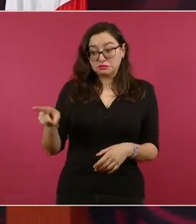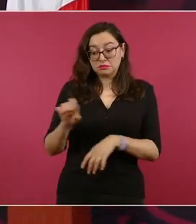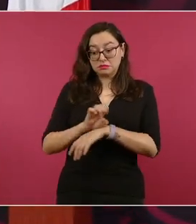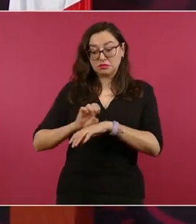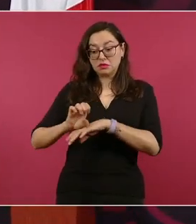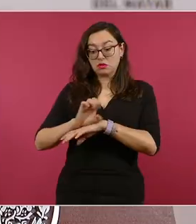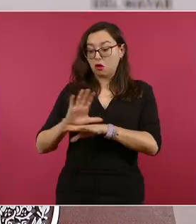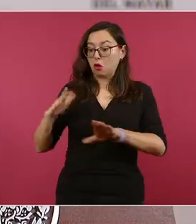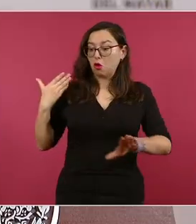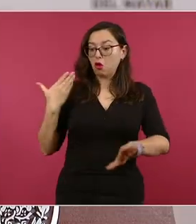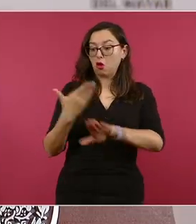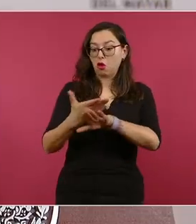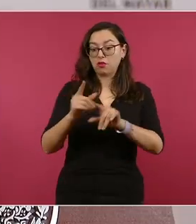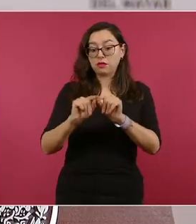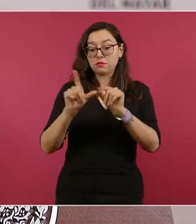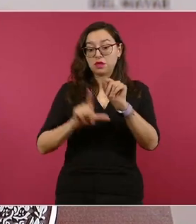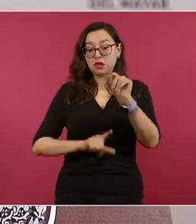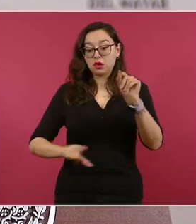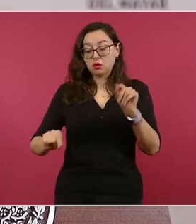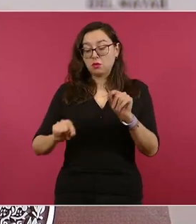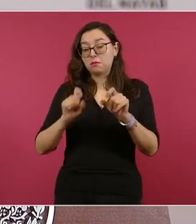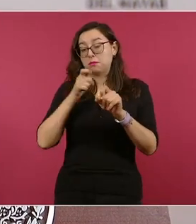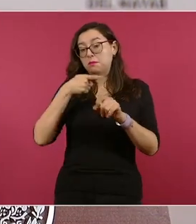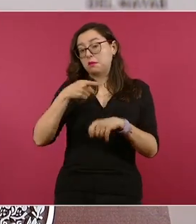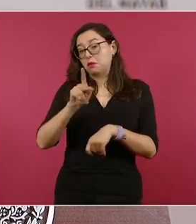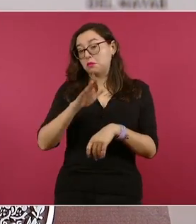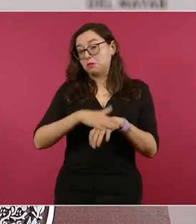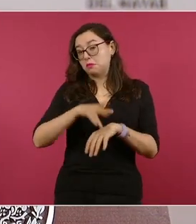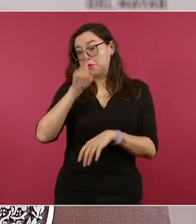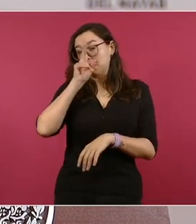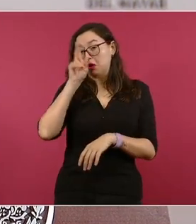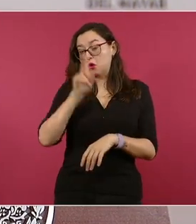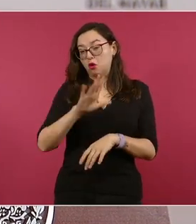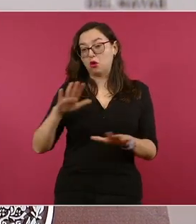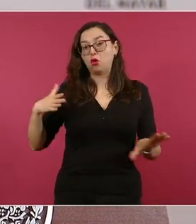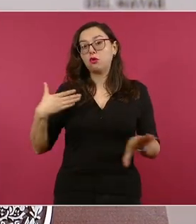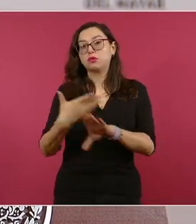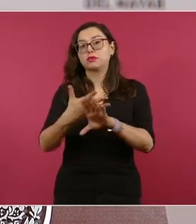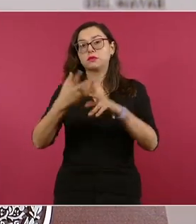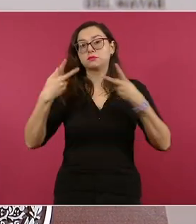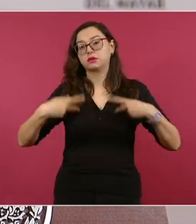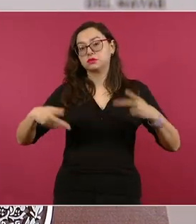no se repita en ningún país